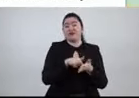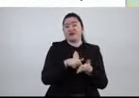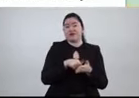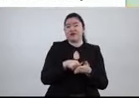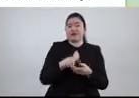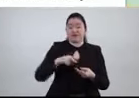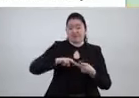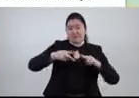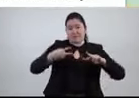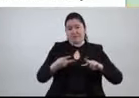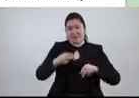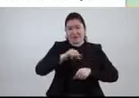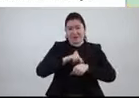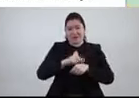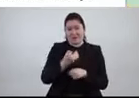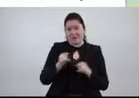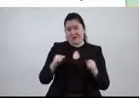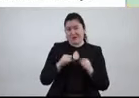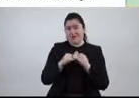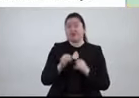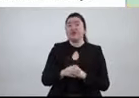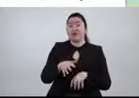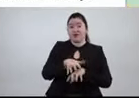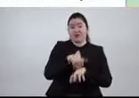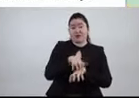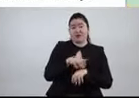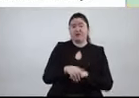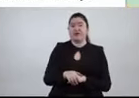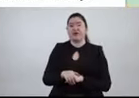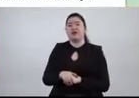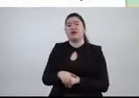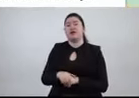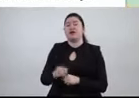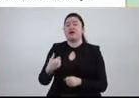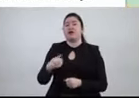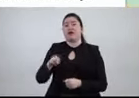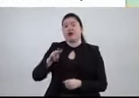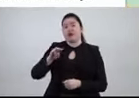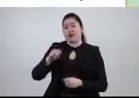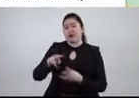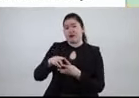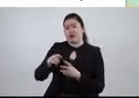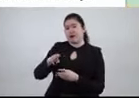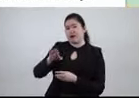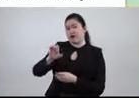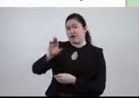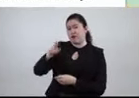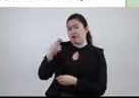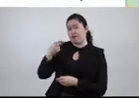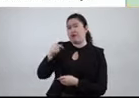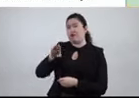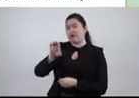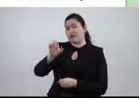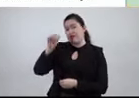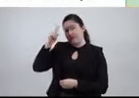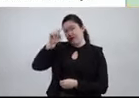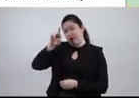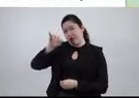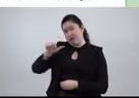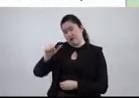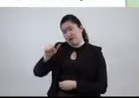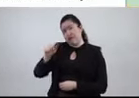Medicina Genómica en Tlalpan, el Instituto Tecnológico Autónomo de México Campus Santa Teresa en Magdalena Contreras, la Escuela Primaria Benito Juárez en la